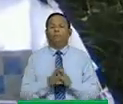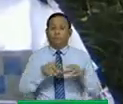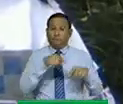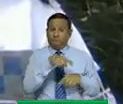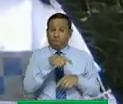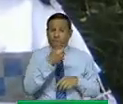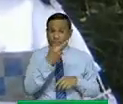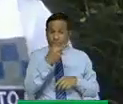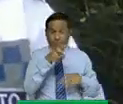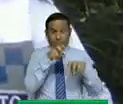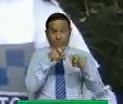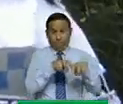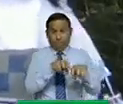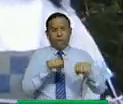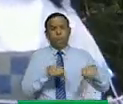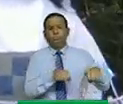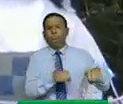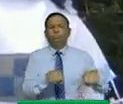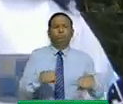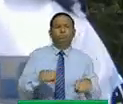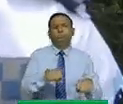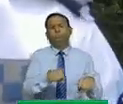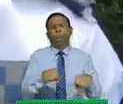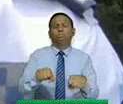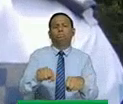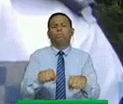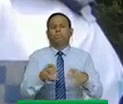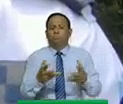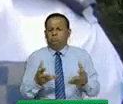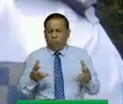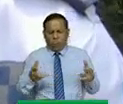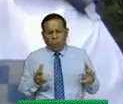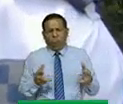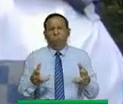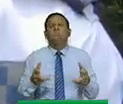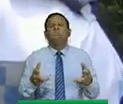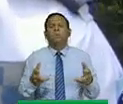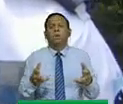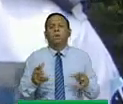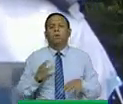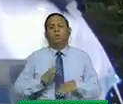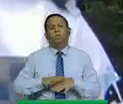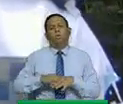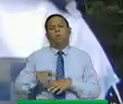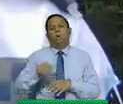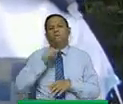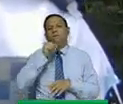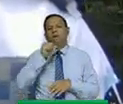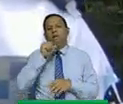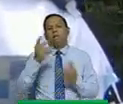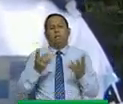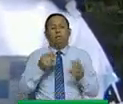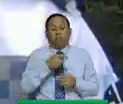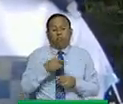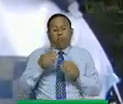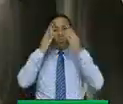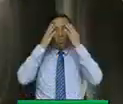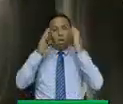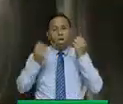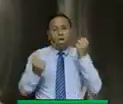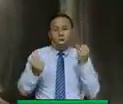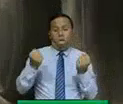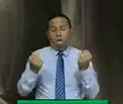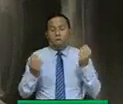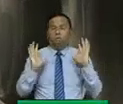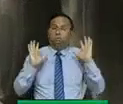motocicleta. El siniestro ha sido más, creo yo, por alguna imprudencia de tránsito por parte de uno de los conductores. Las víctimas